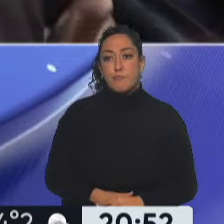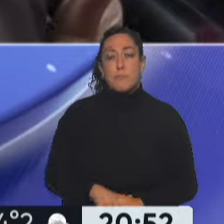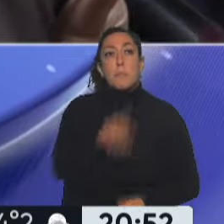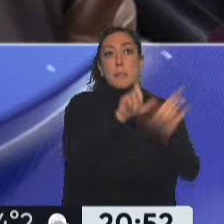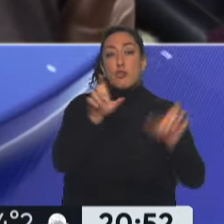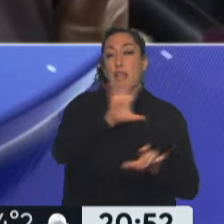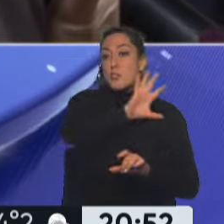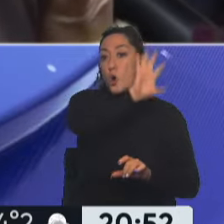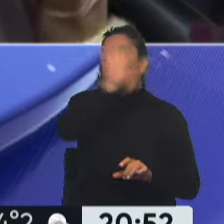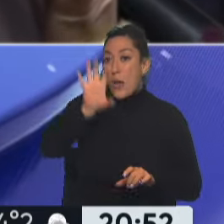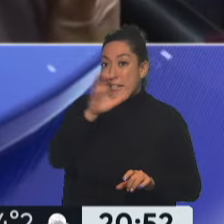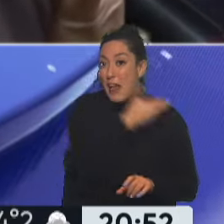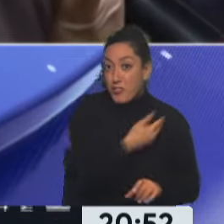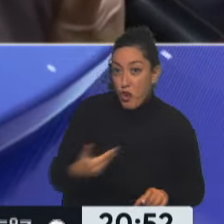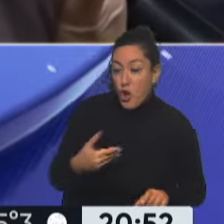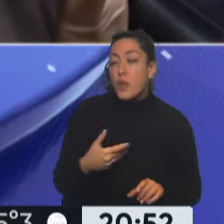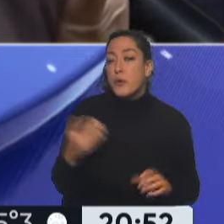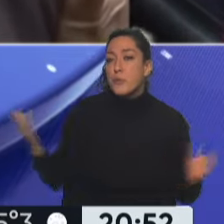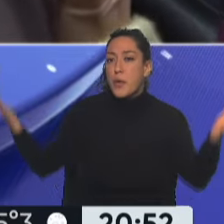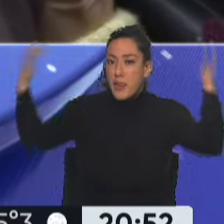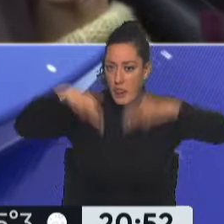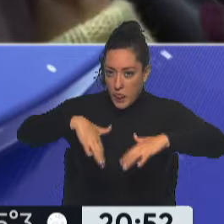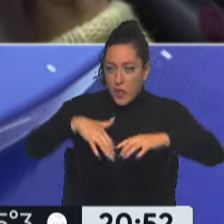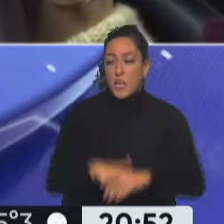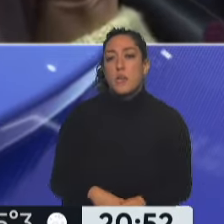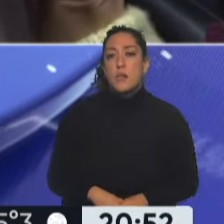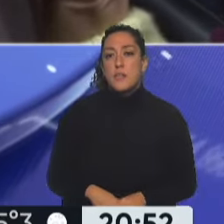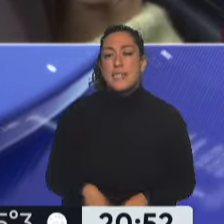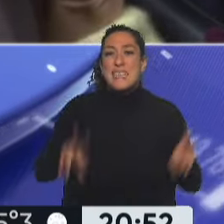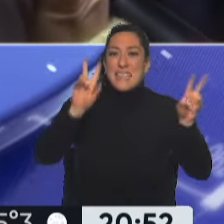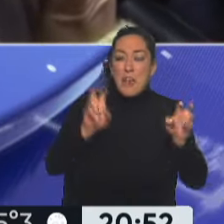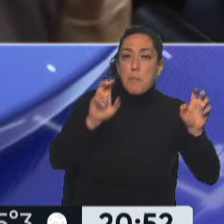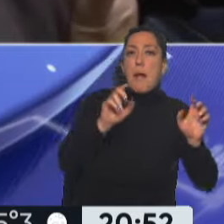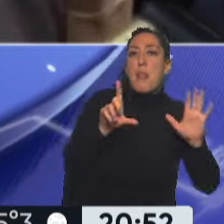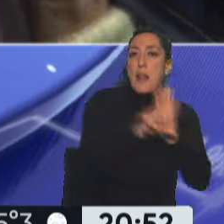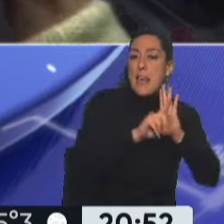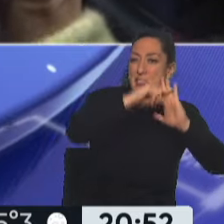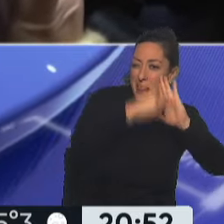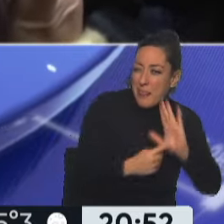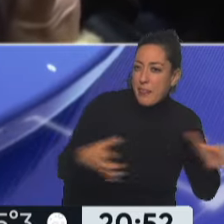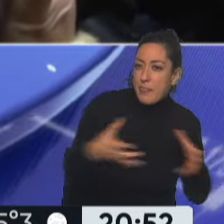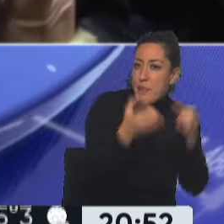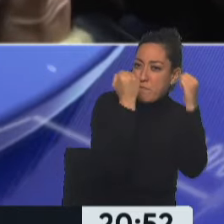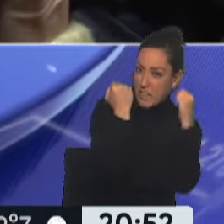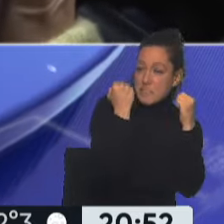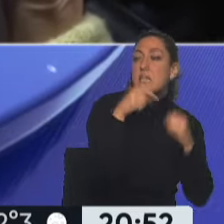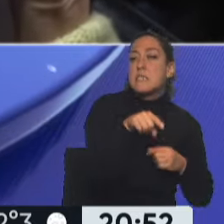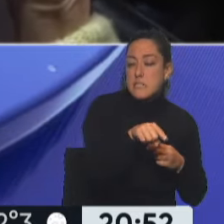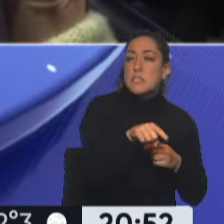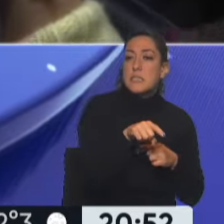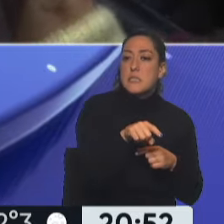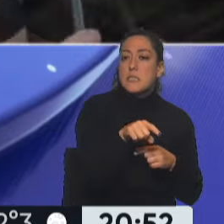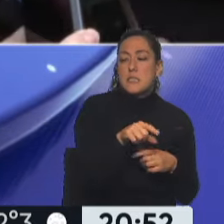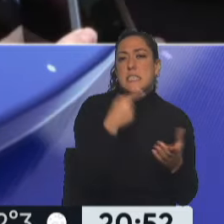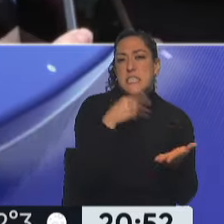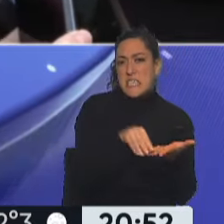gobernadores de distintos lugares del país. Y en el tema bases, estamos coincidiendo en general con todo lo que ha votado